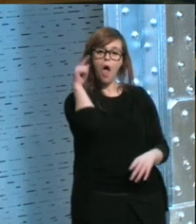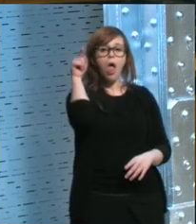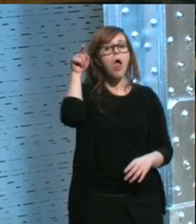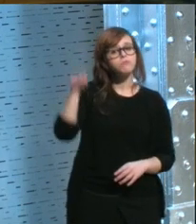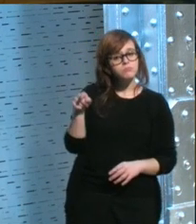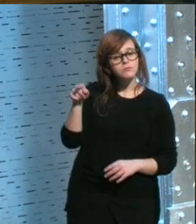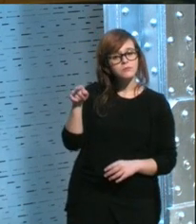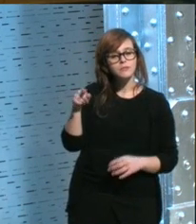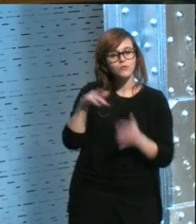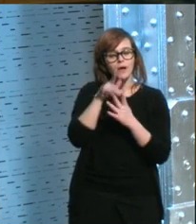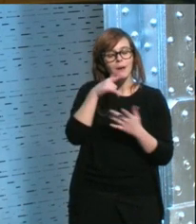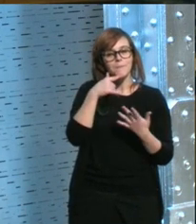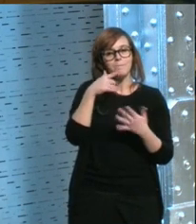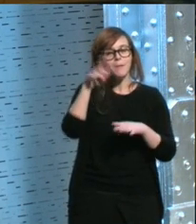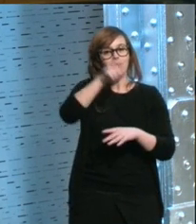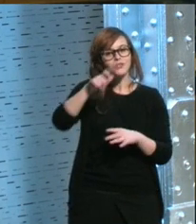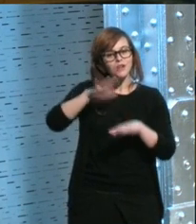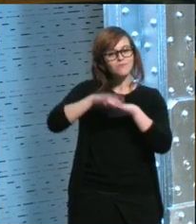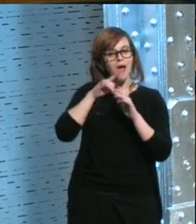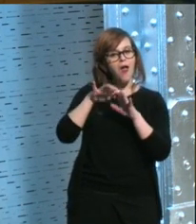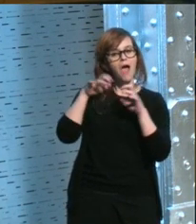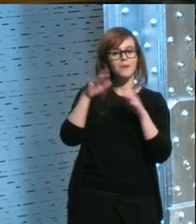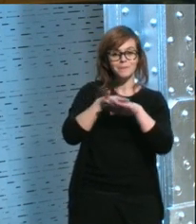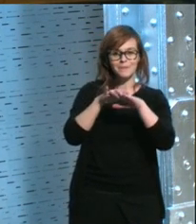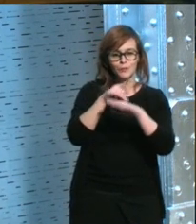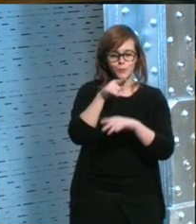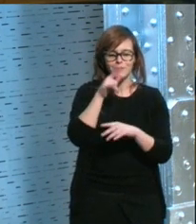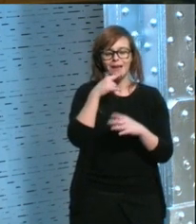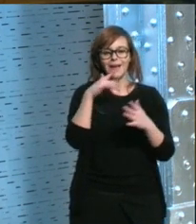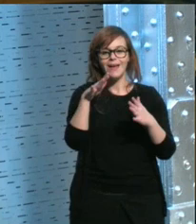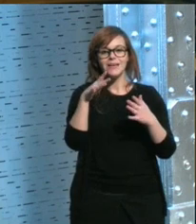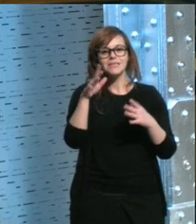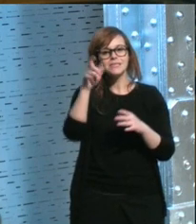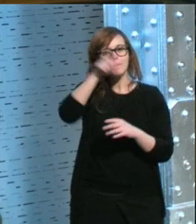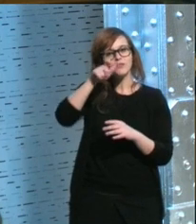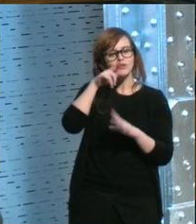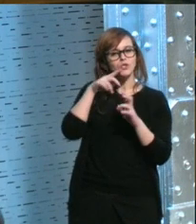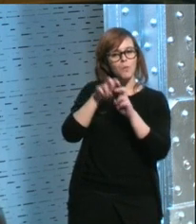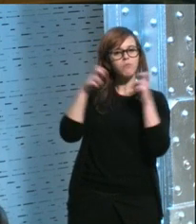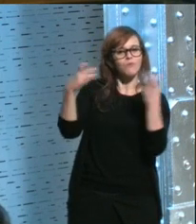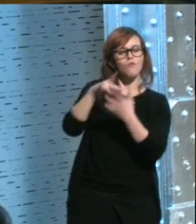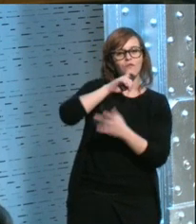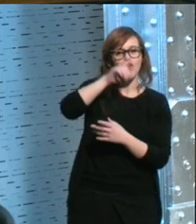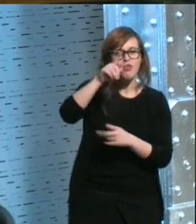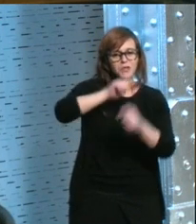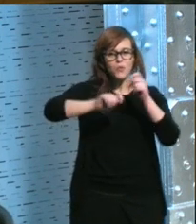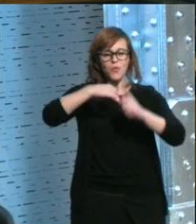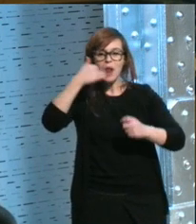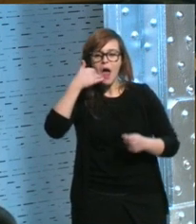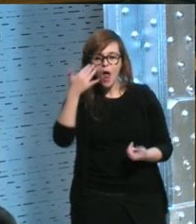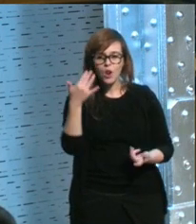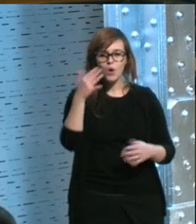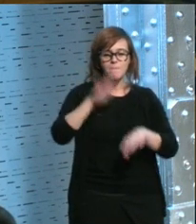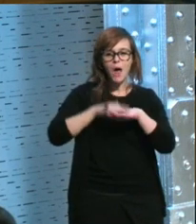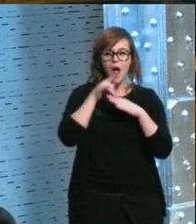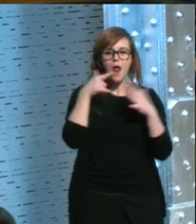se junta para ayudar. No sé. Sí. Y bueno, si había como una fundación, una asociación que se hace para